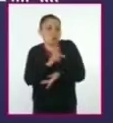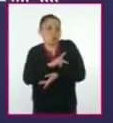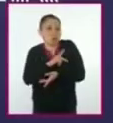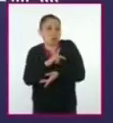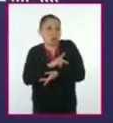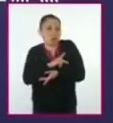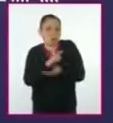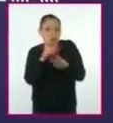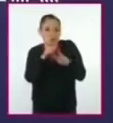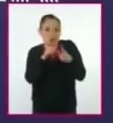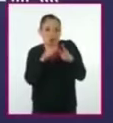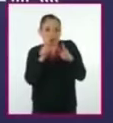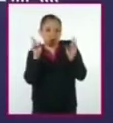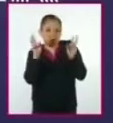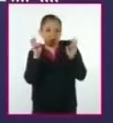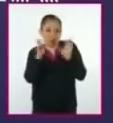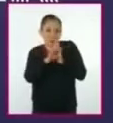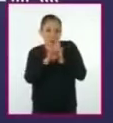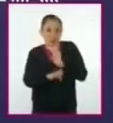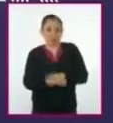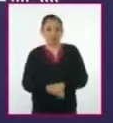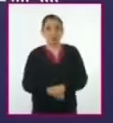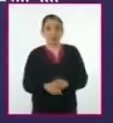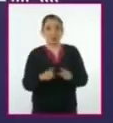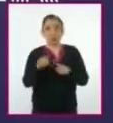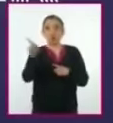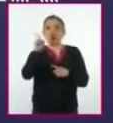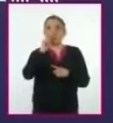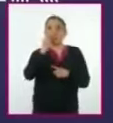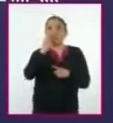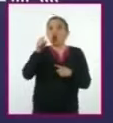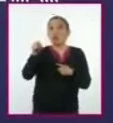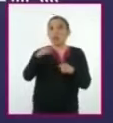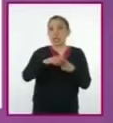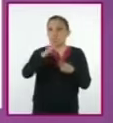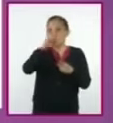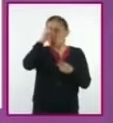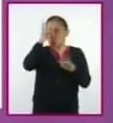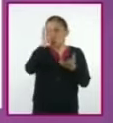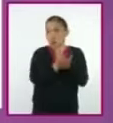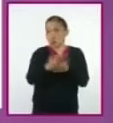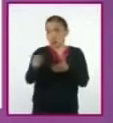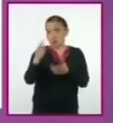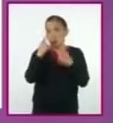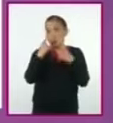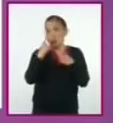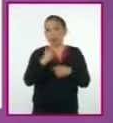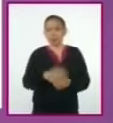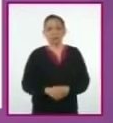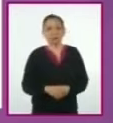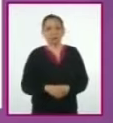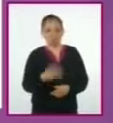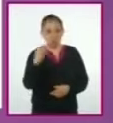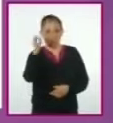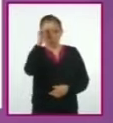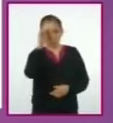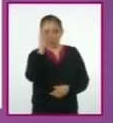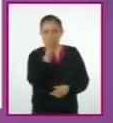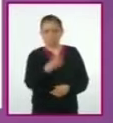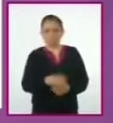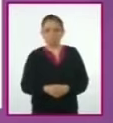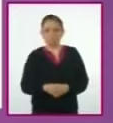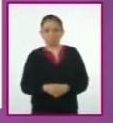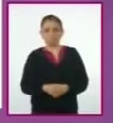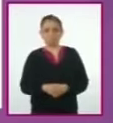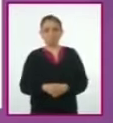estas dos situaciones: celosa y vengativa. ¿Qué te pareció?